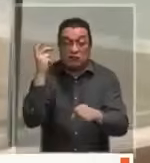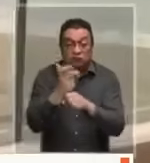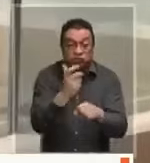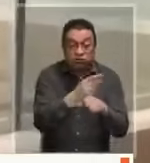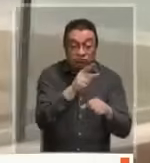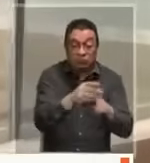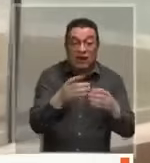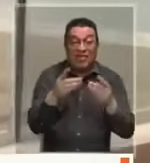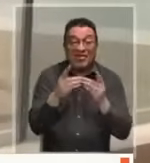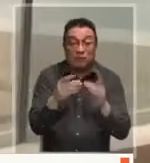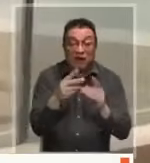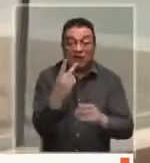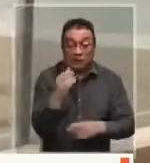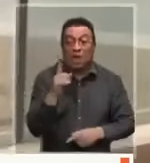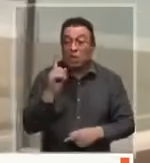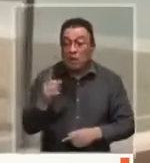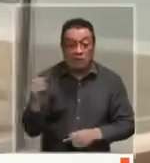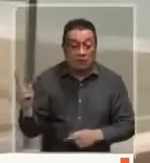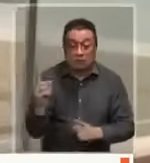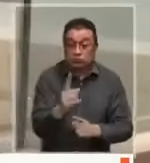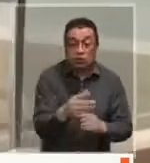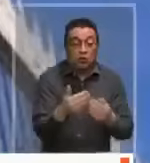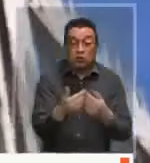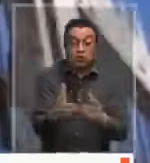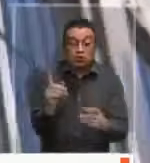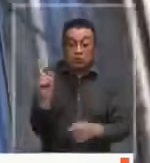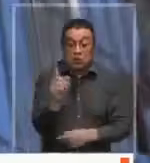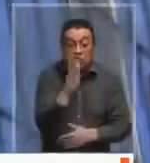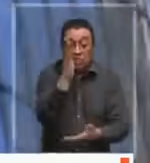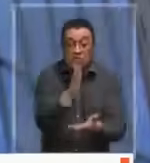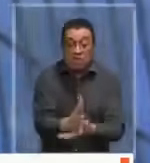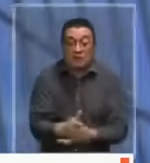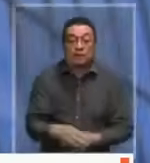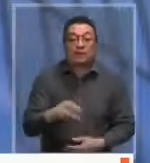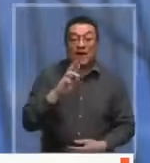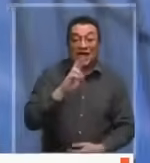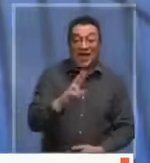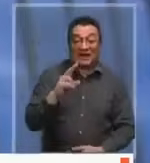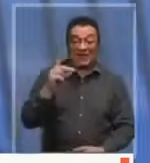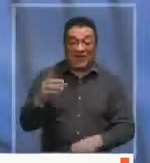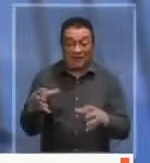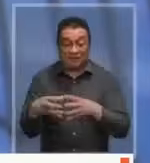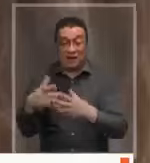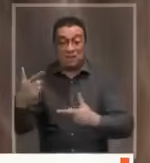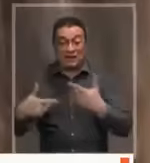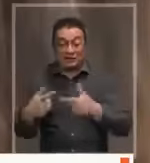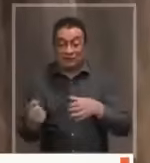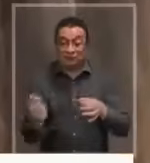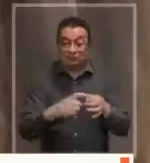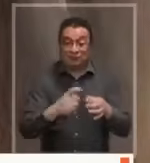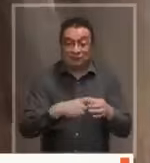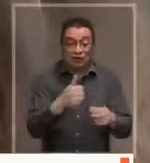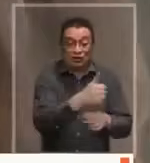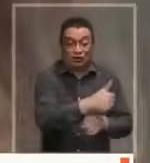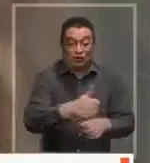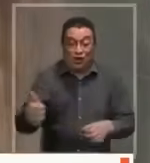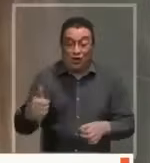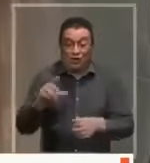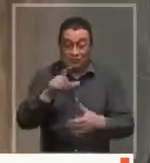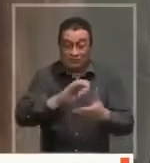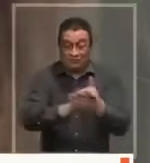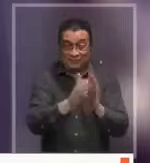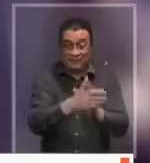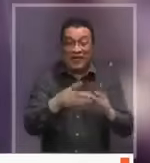Viva, debe enfrentar el proceso como cualquier ciudadano de nuestro país. En Revolución Democrática, partido en que militan todos los involucrados en el